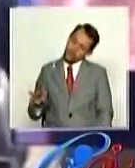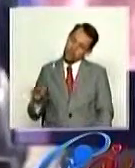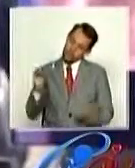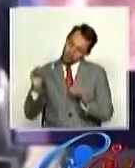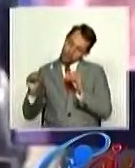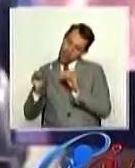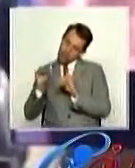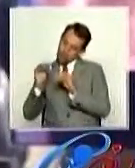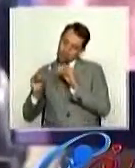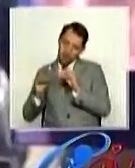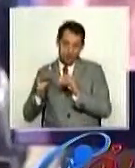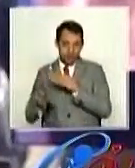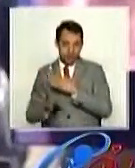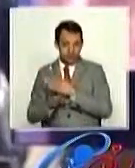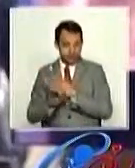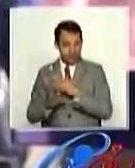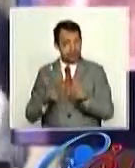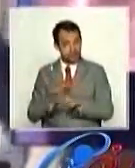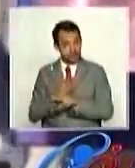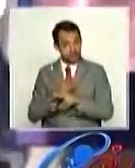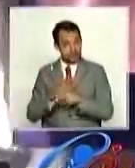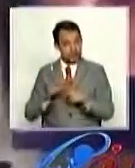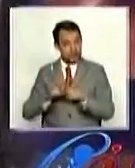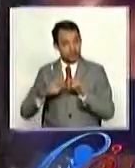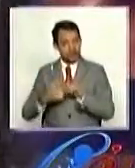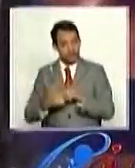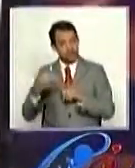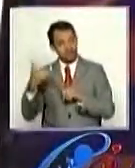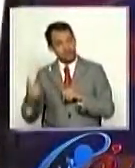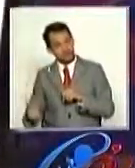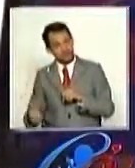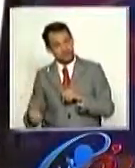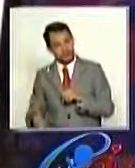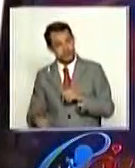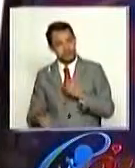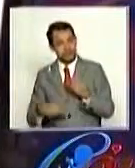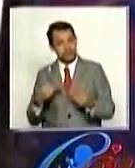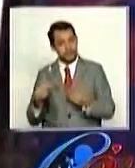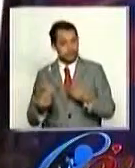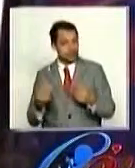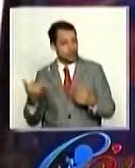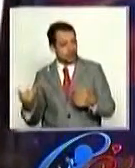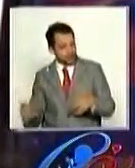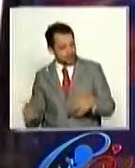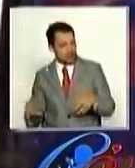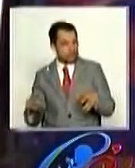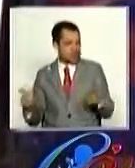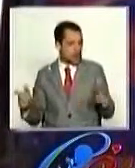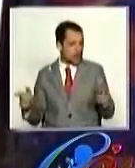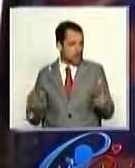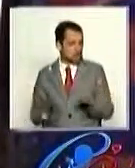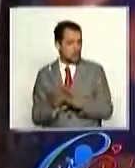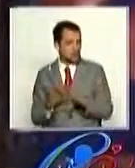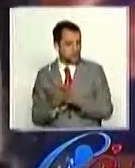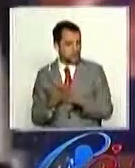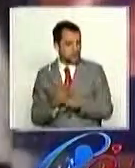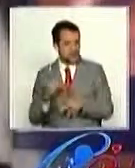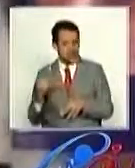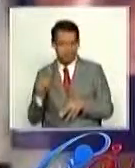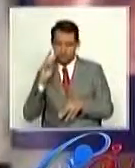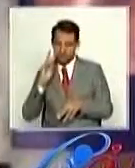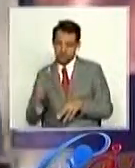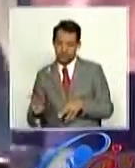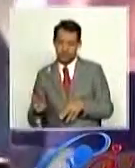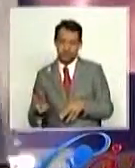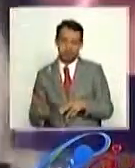lo vemos en esas condiciones tan, digamos, no, tan un poquito menos, Efraín, cuando lo vemos en